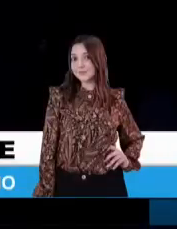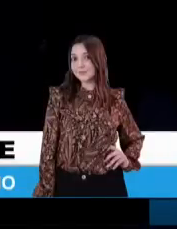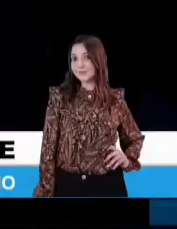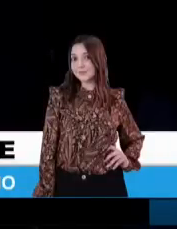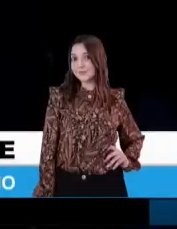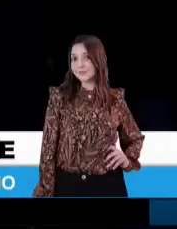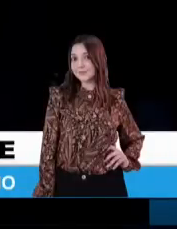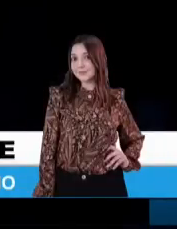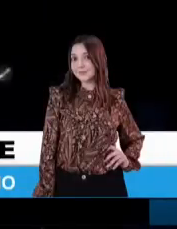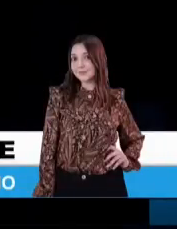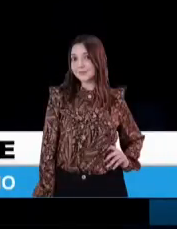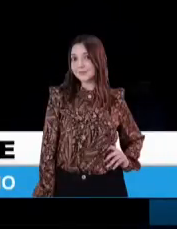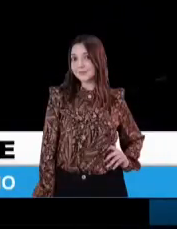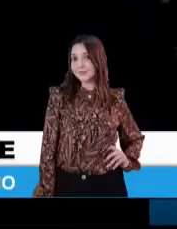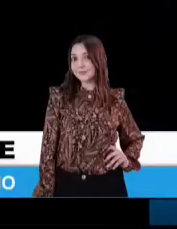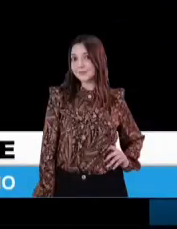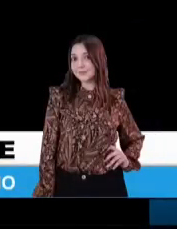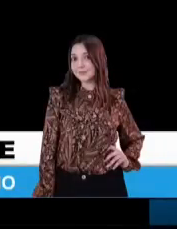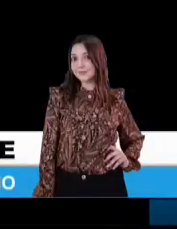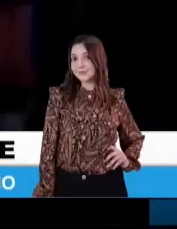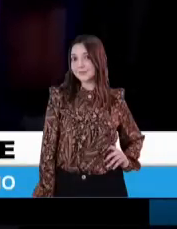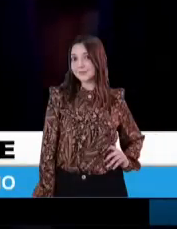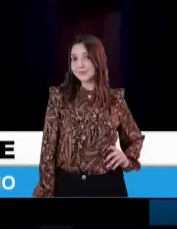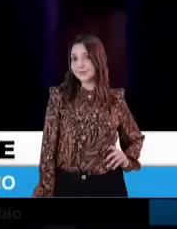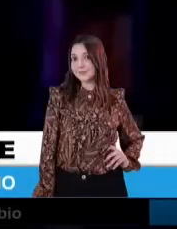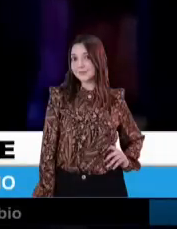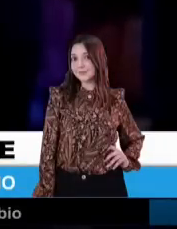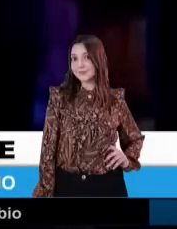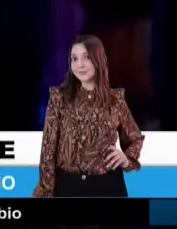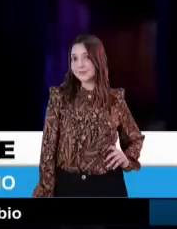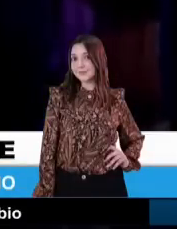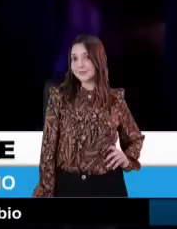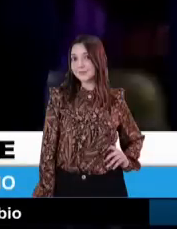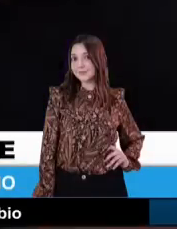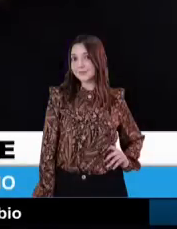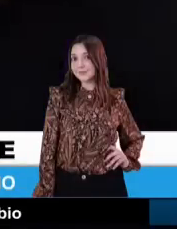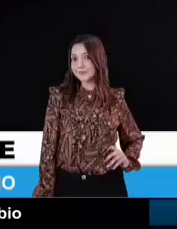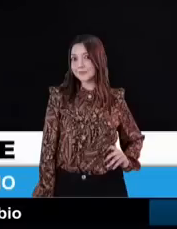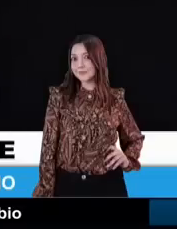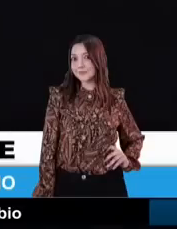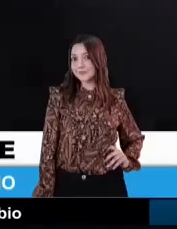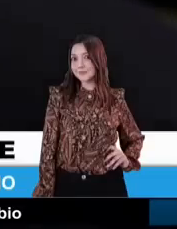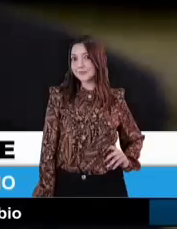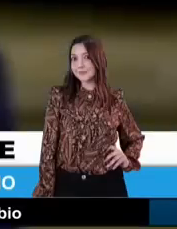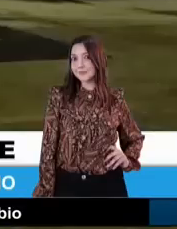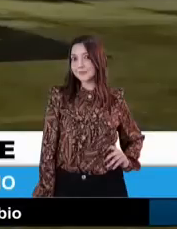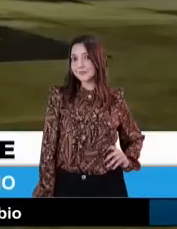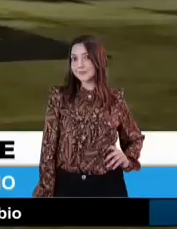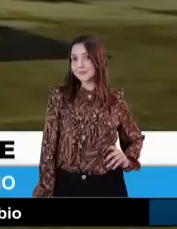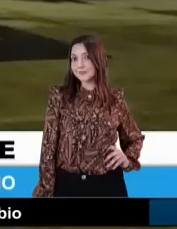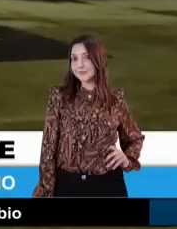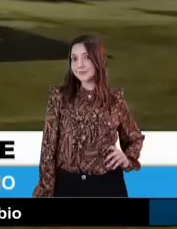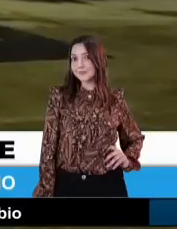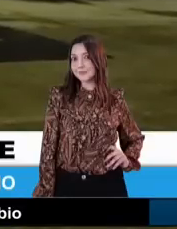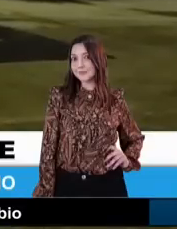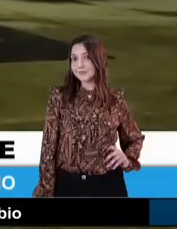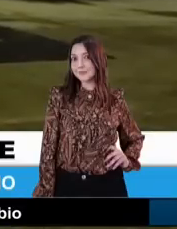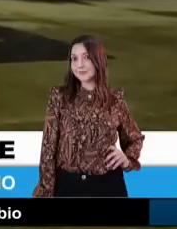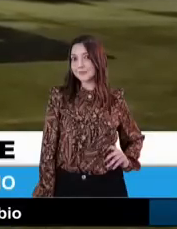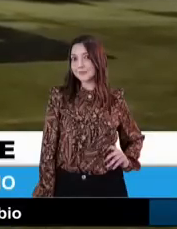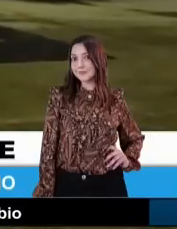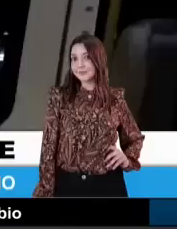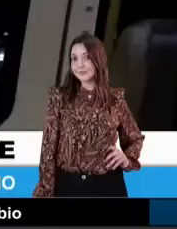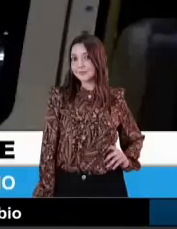embargo, el ex canciller Teodoro Rivera del gobierno del expresidente Sebastián Piñera y el ex ministro de Relaciones